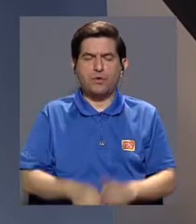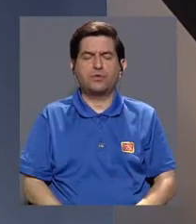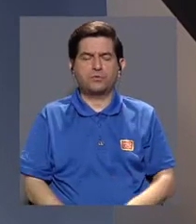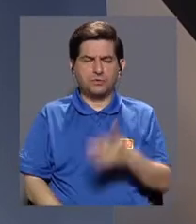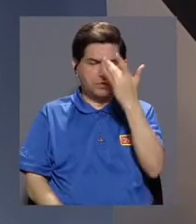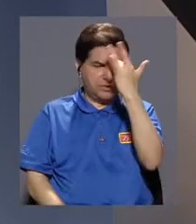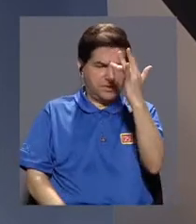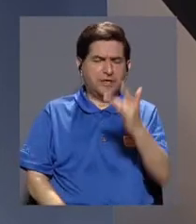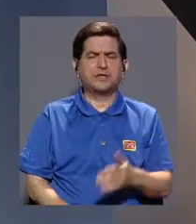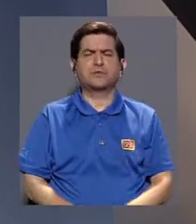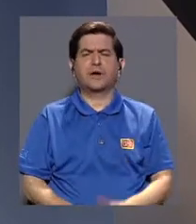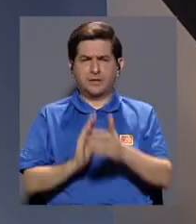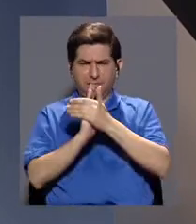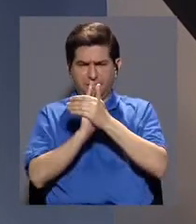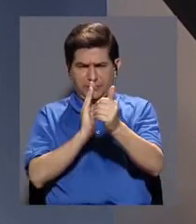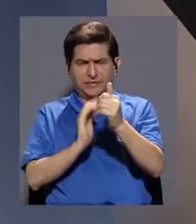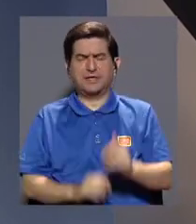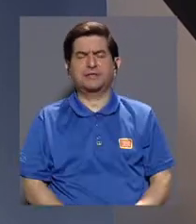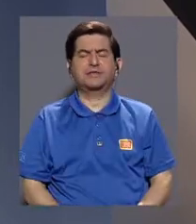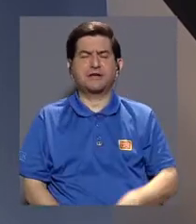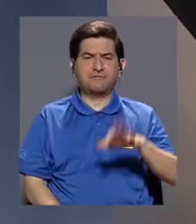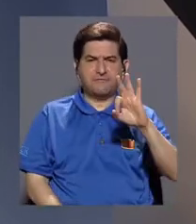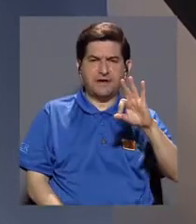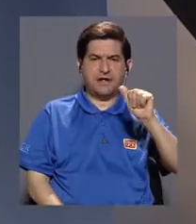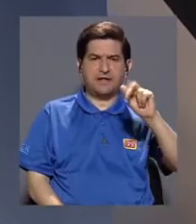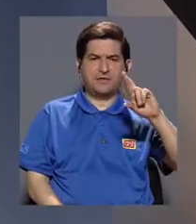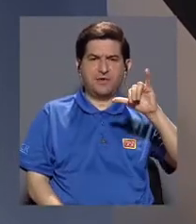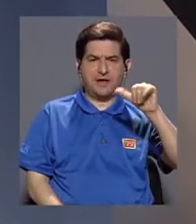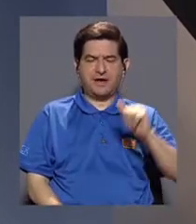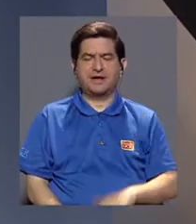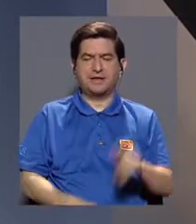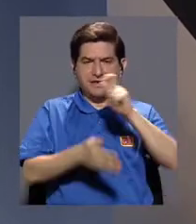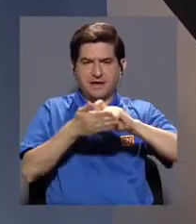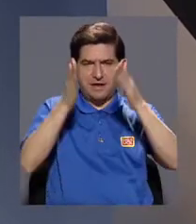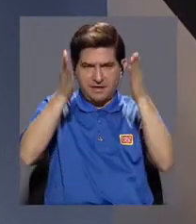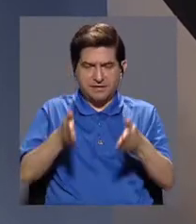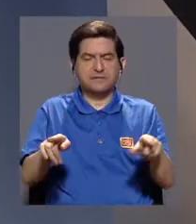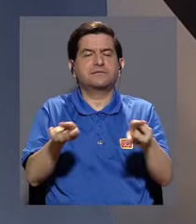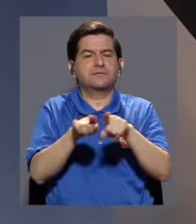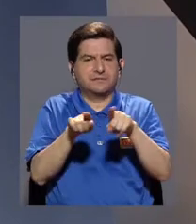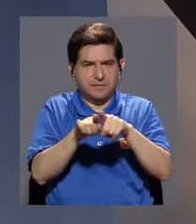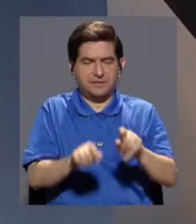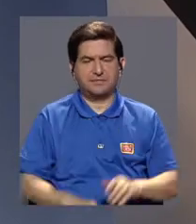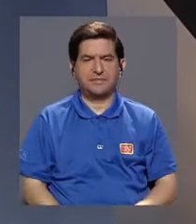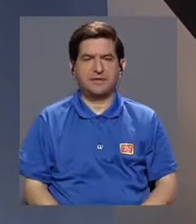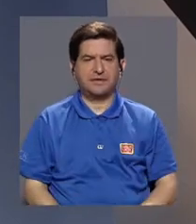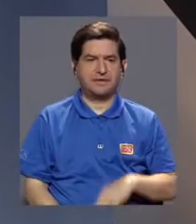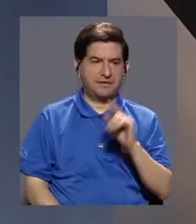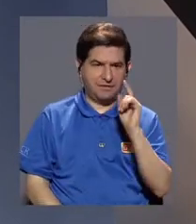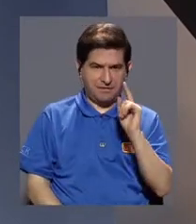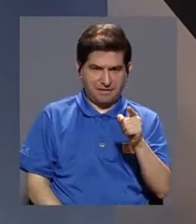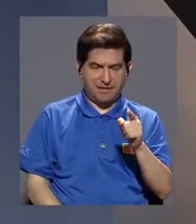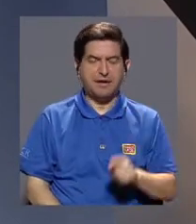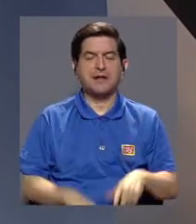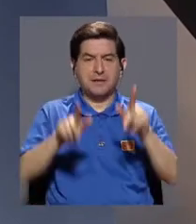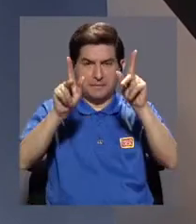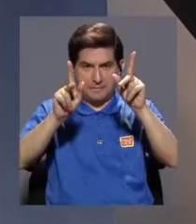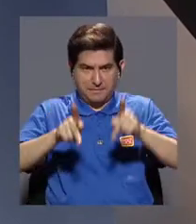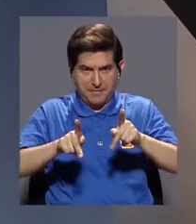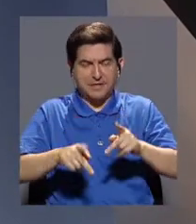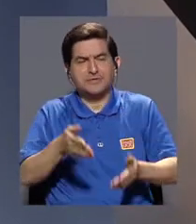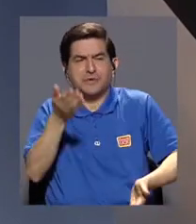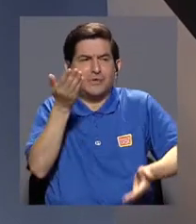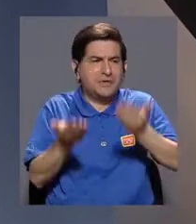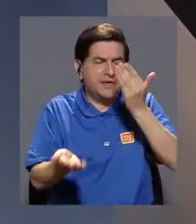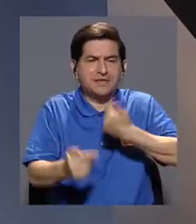potente costarricense, don Fernando Araya, escritor y además también una de las personas que tal